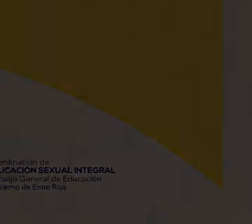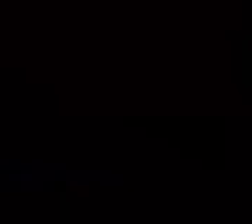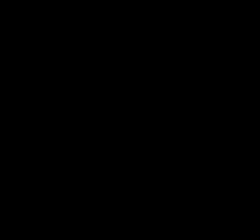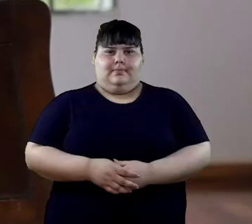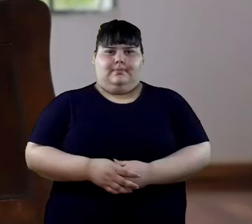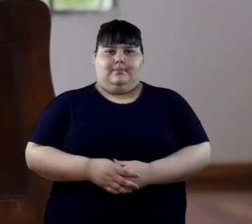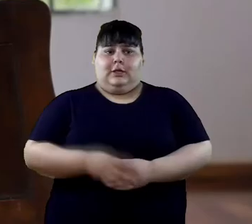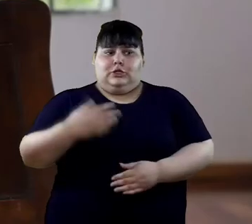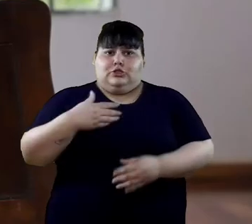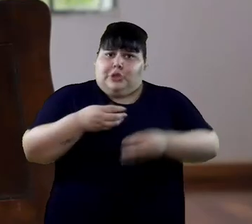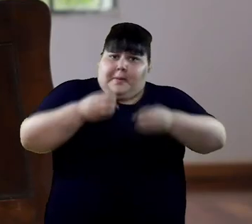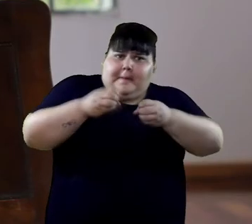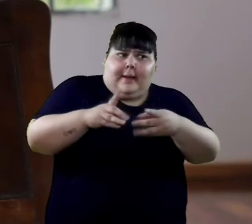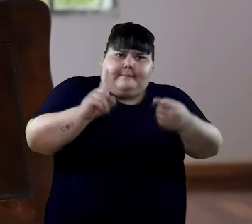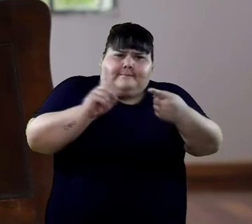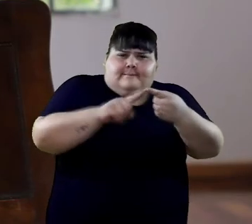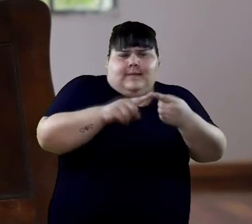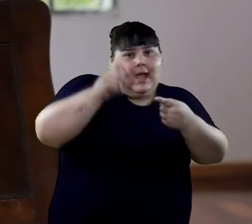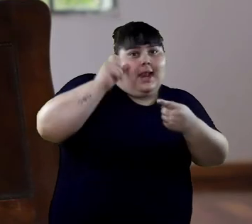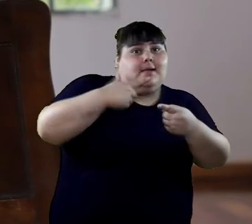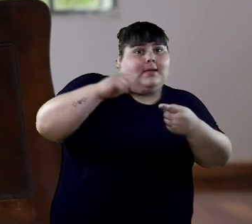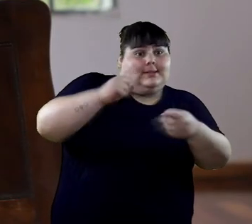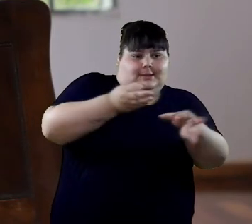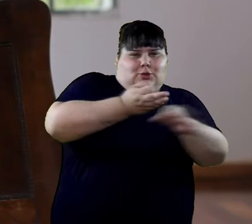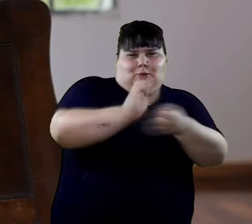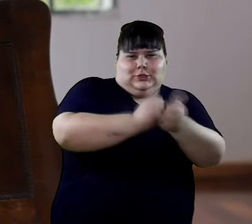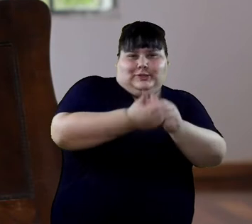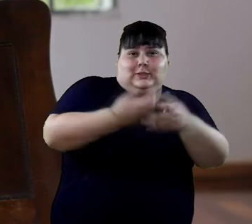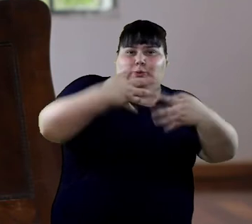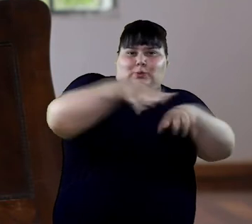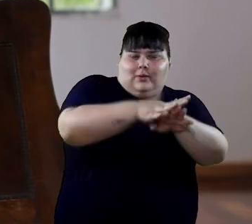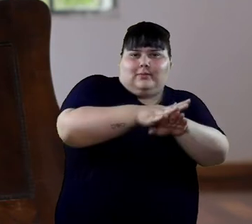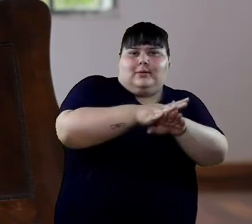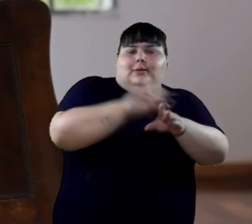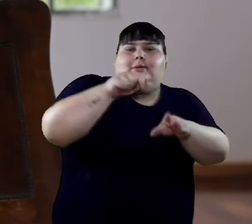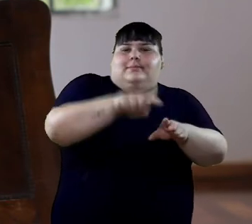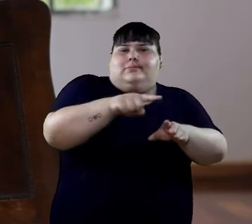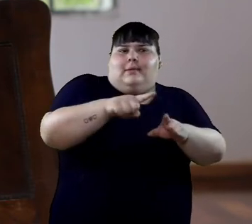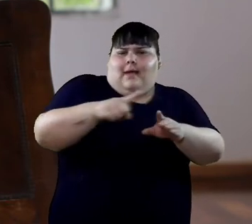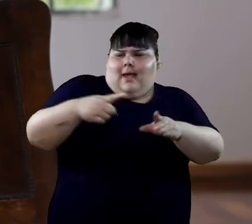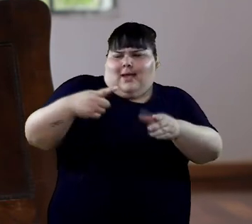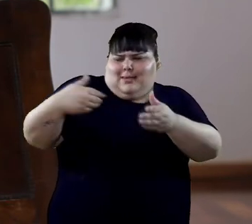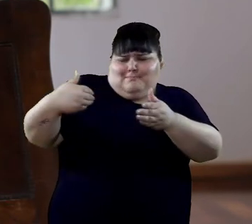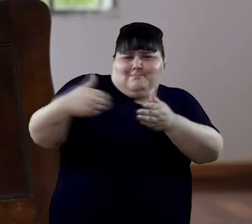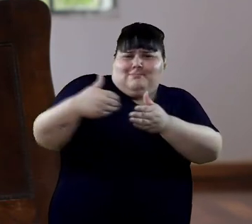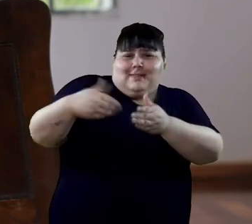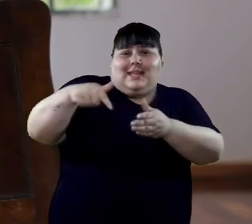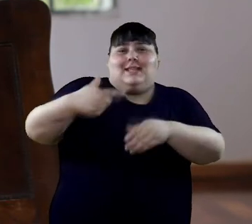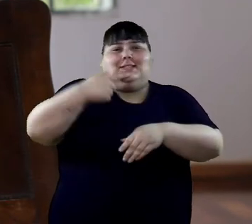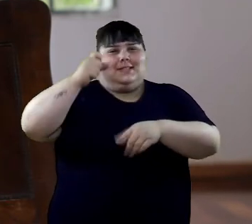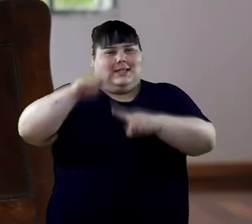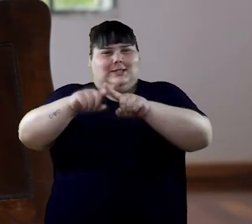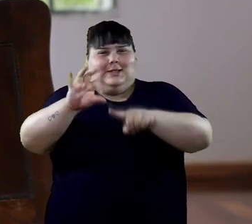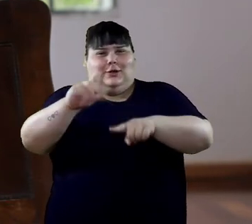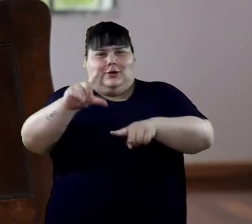a partir de aproximarme a la y si está ahí ahí ahí nomás de cerquita de la